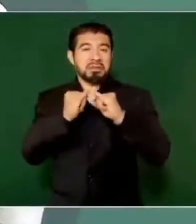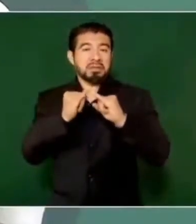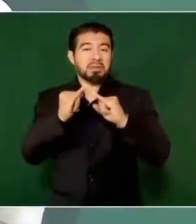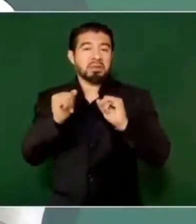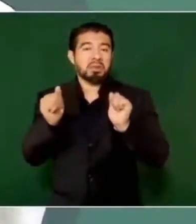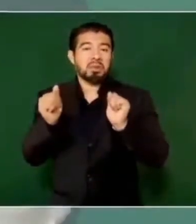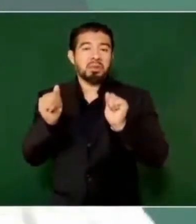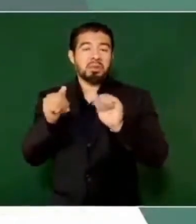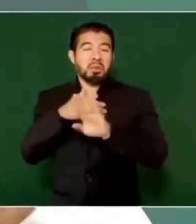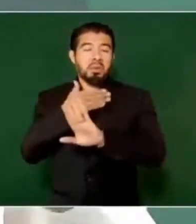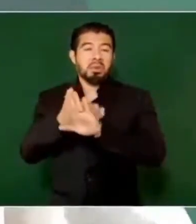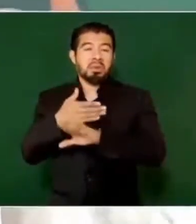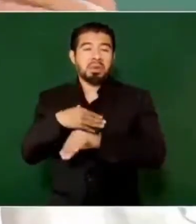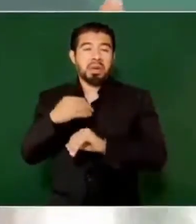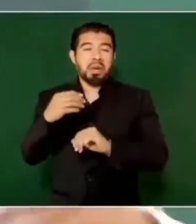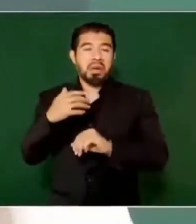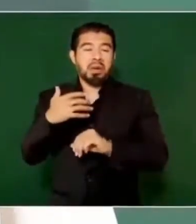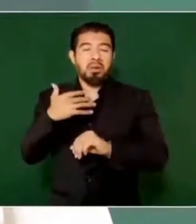sí,